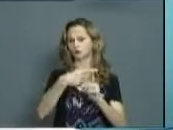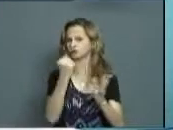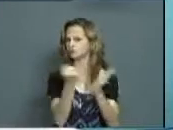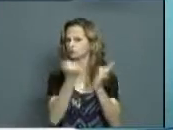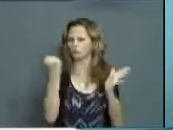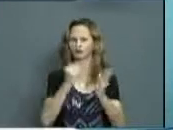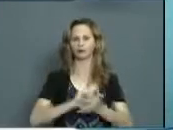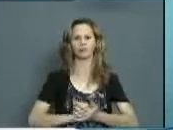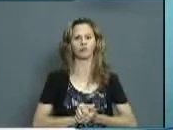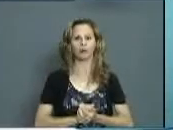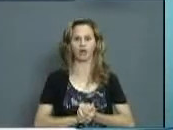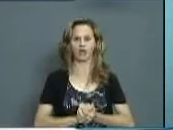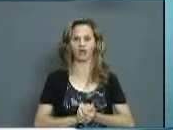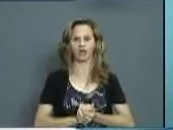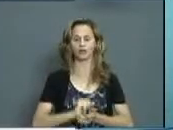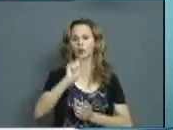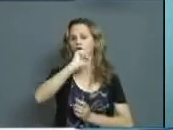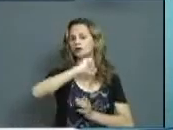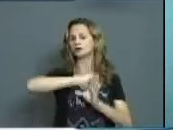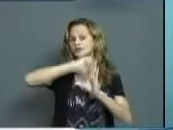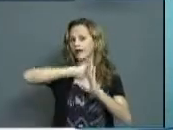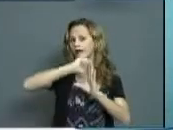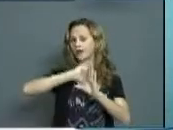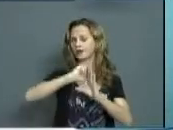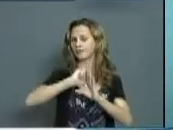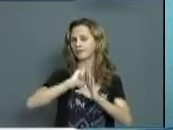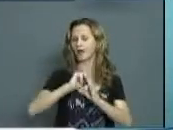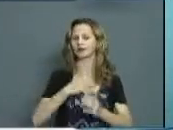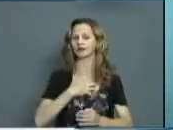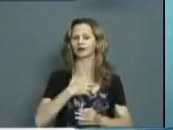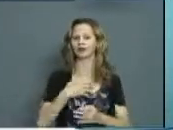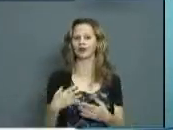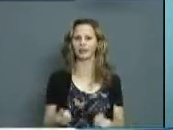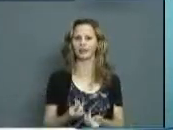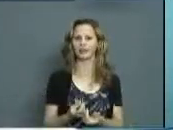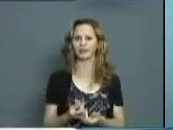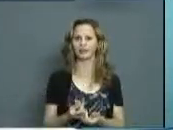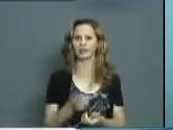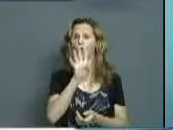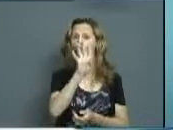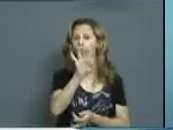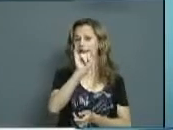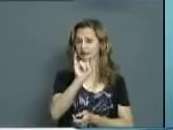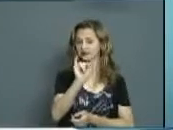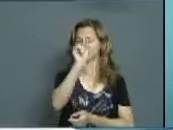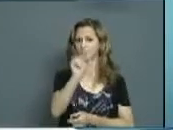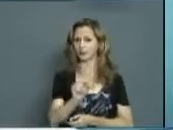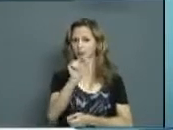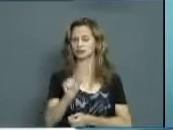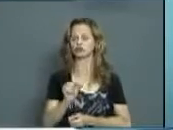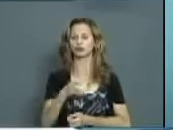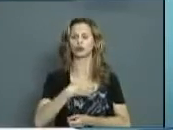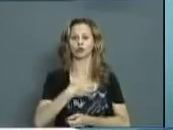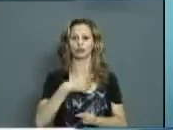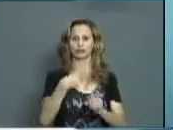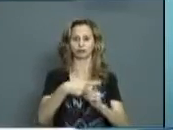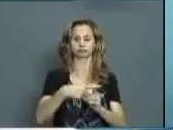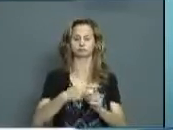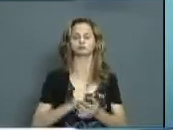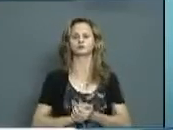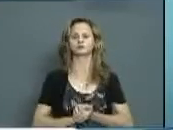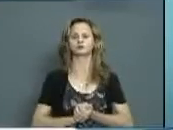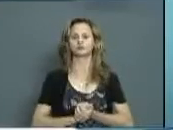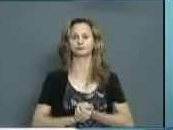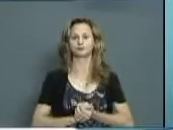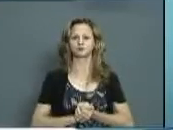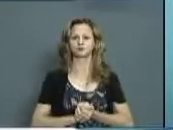Urbano Norris, ubicado en el centro oriental de la República de Cuba, diagnostica 46 personas con la enfermedad. Área de salud, Manuel